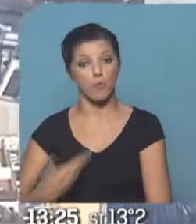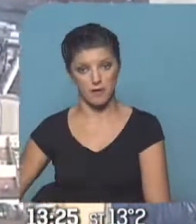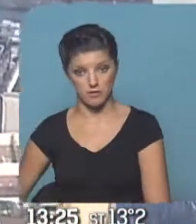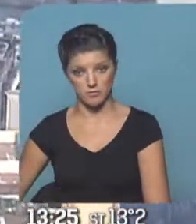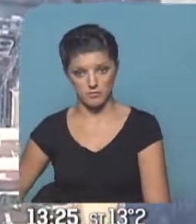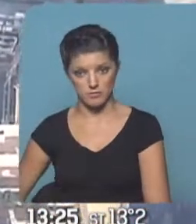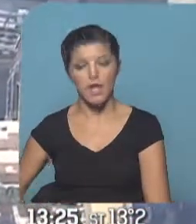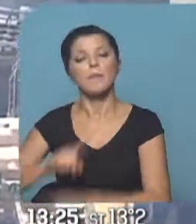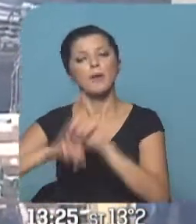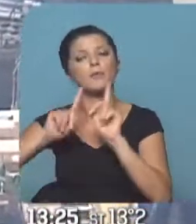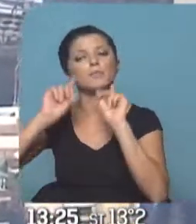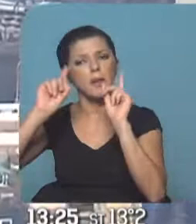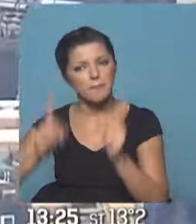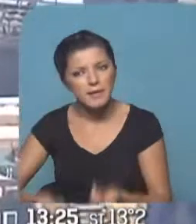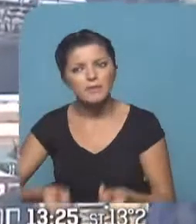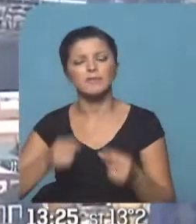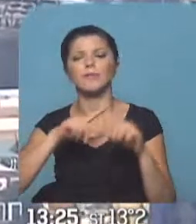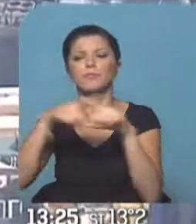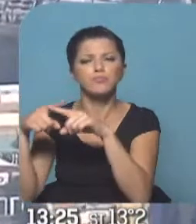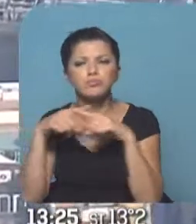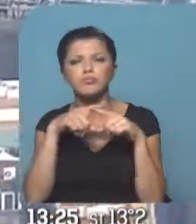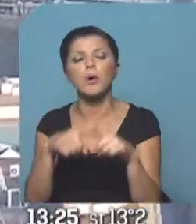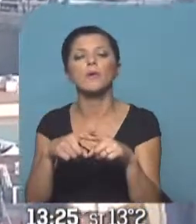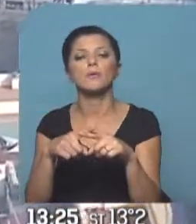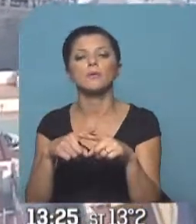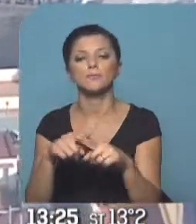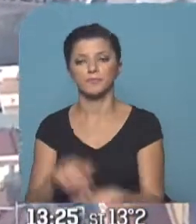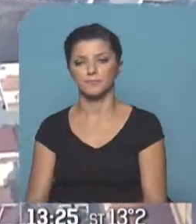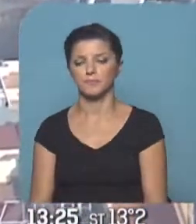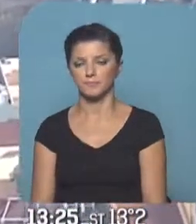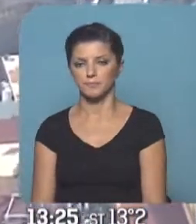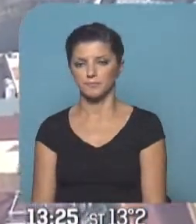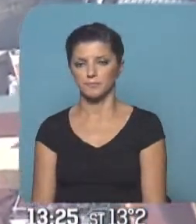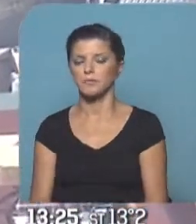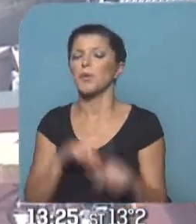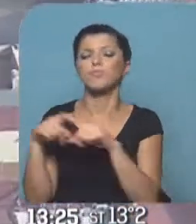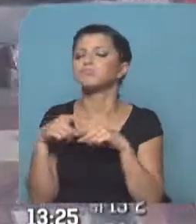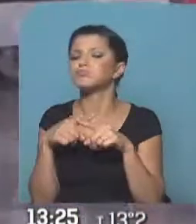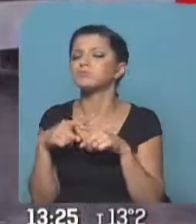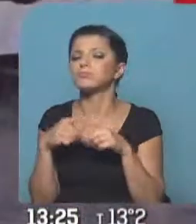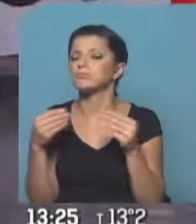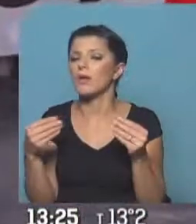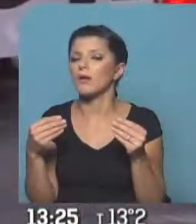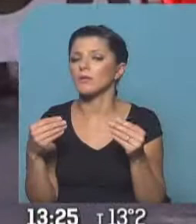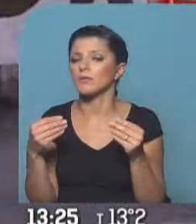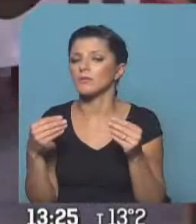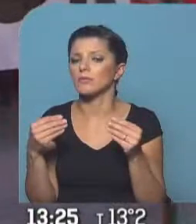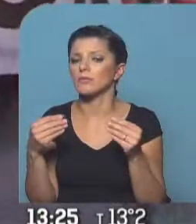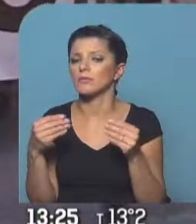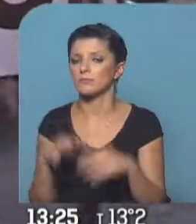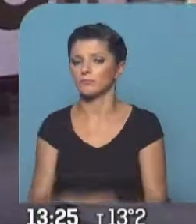de una gran discusión la discusión tiene que ver justamente con con lo que tiene que ver con el rechazo o